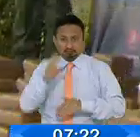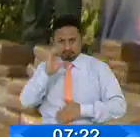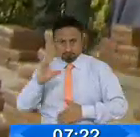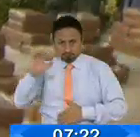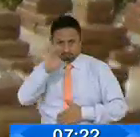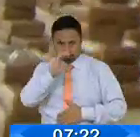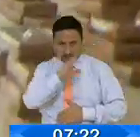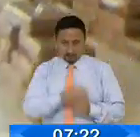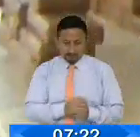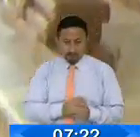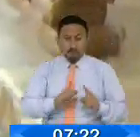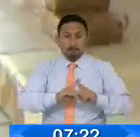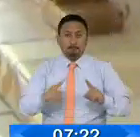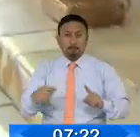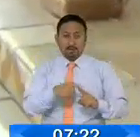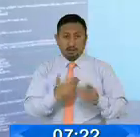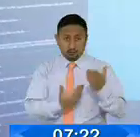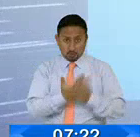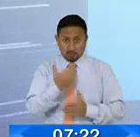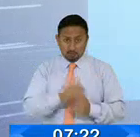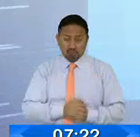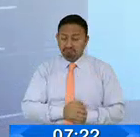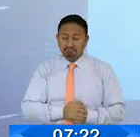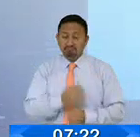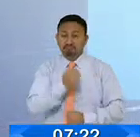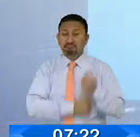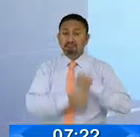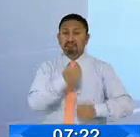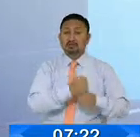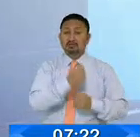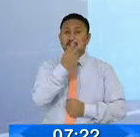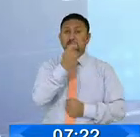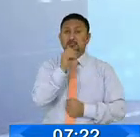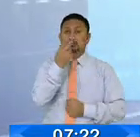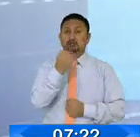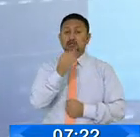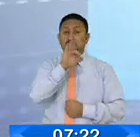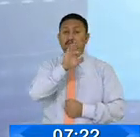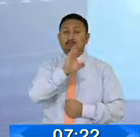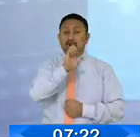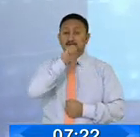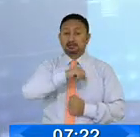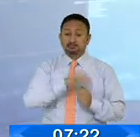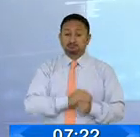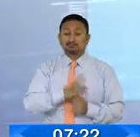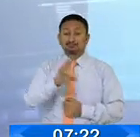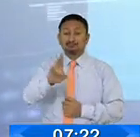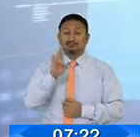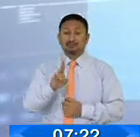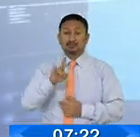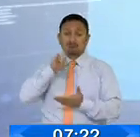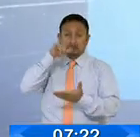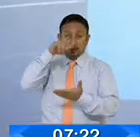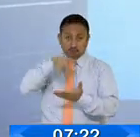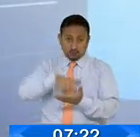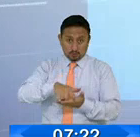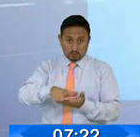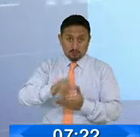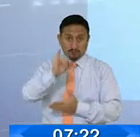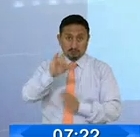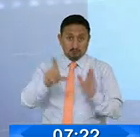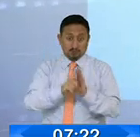pero estos hallazgos no son nuevos. En el 2020, la Fuerza Aérea logró identificar 7 pistas clandestinas y en lo que va del